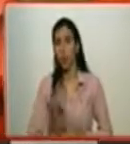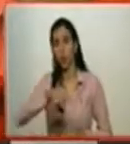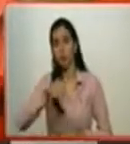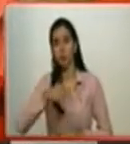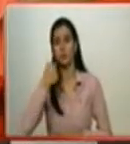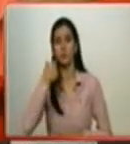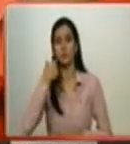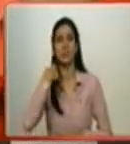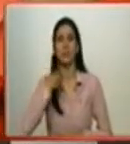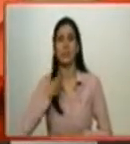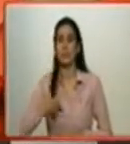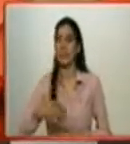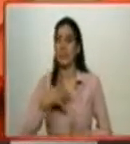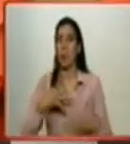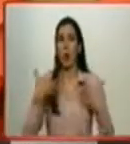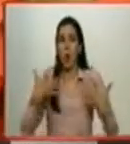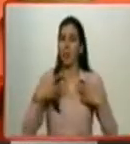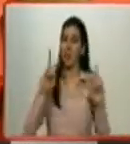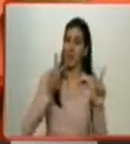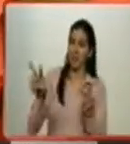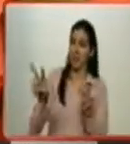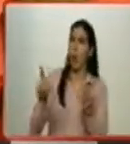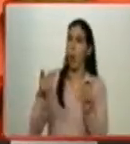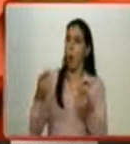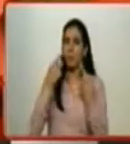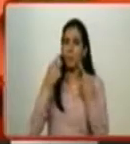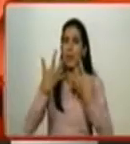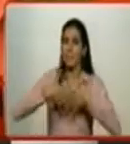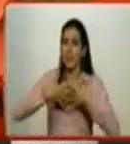Hoy me siento muy contento viendo las empresas chinas